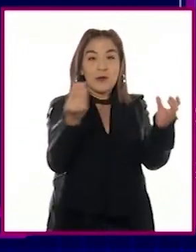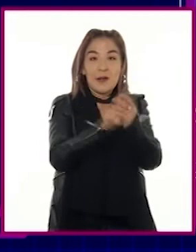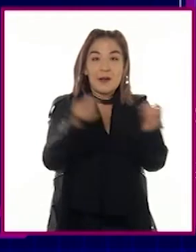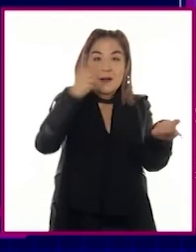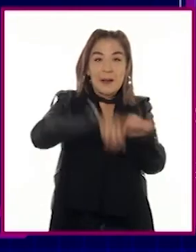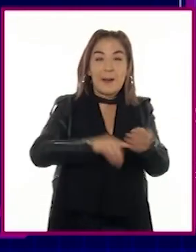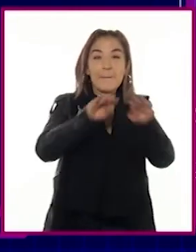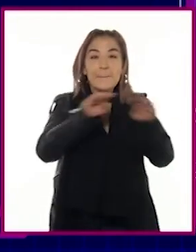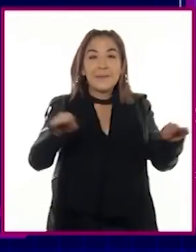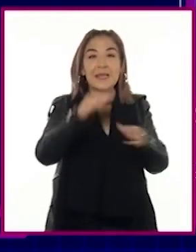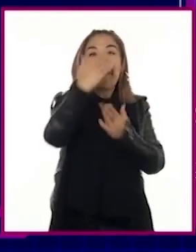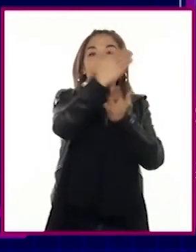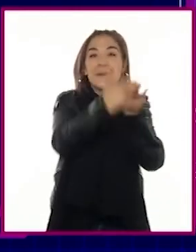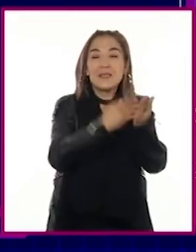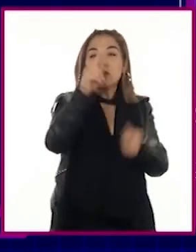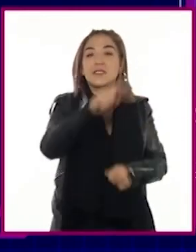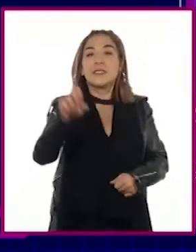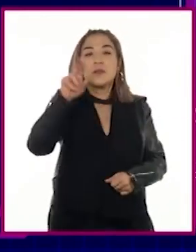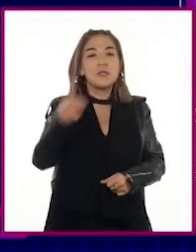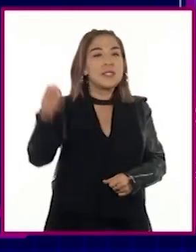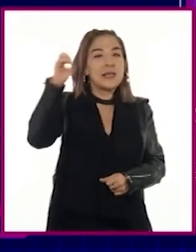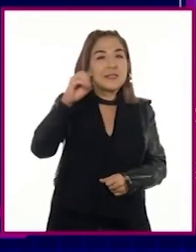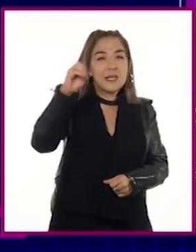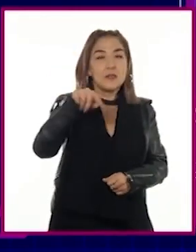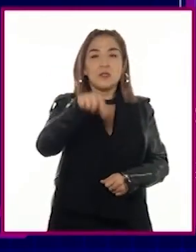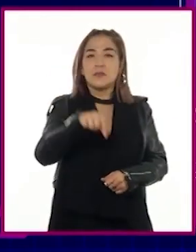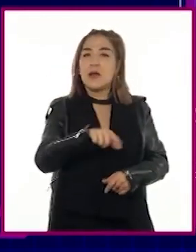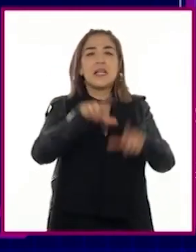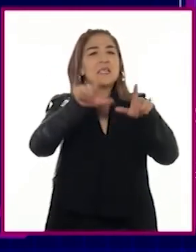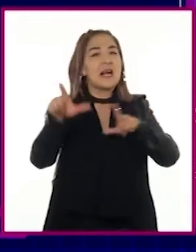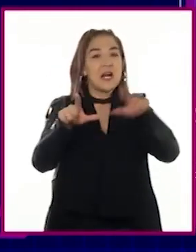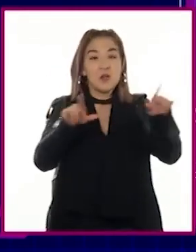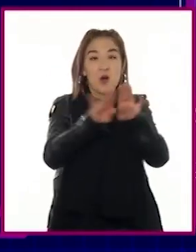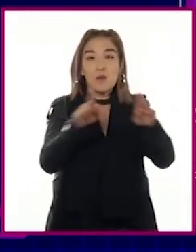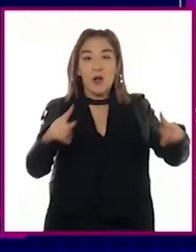mide menos de 180 grados y sus lados no se cruzan.